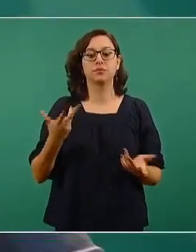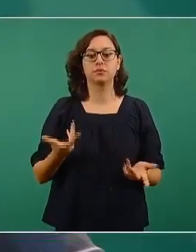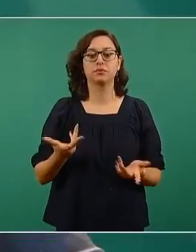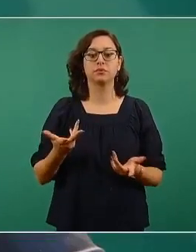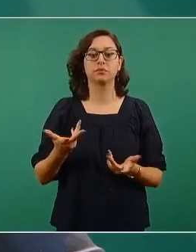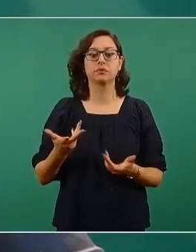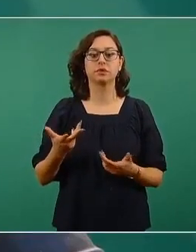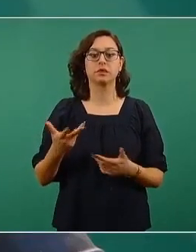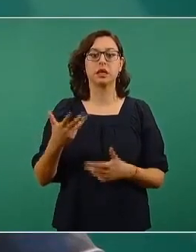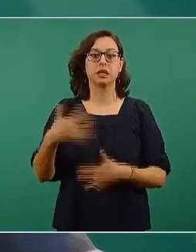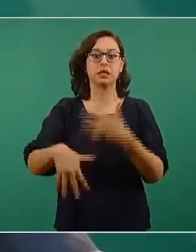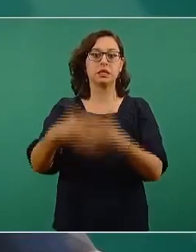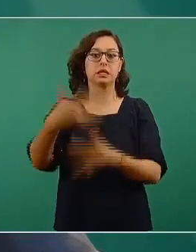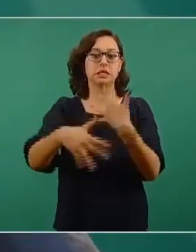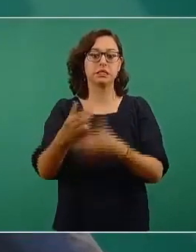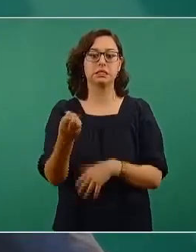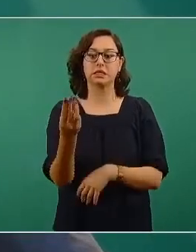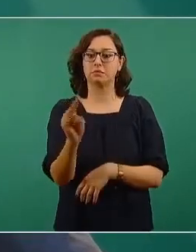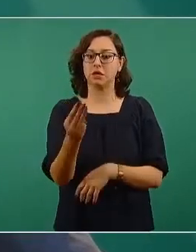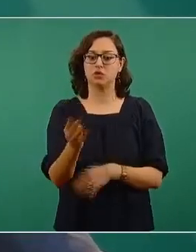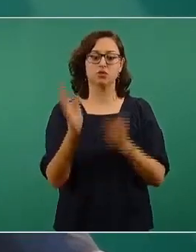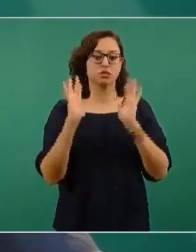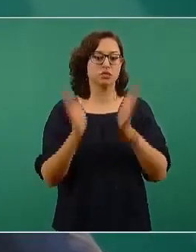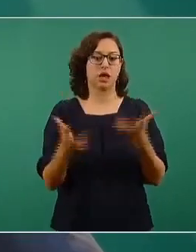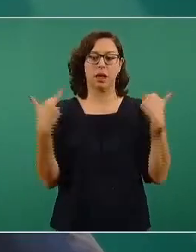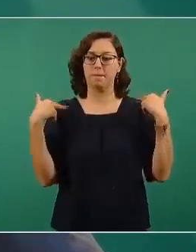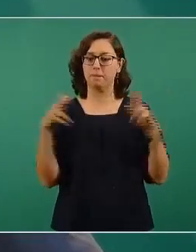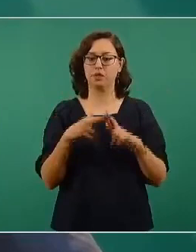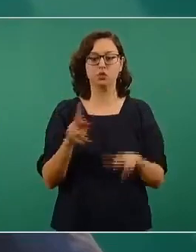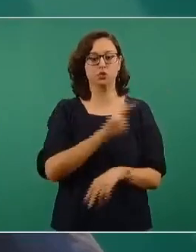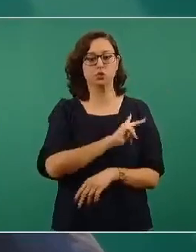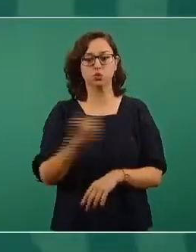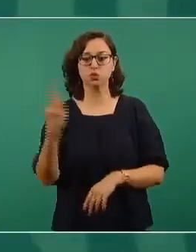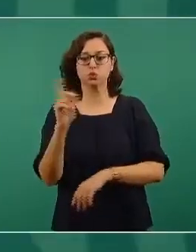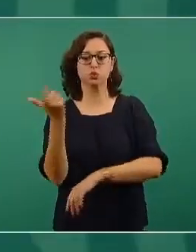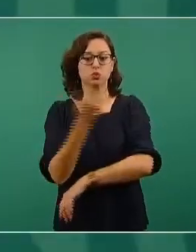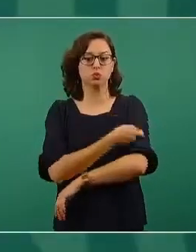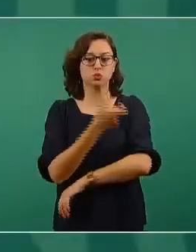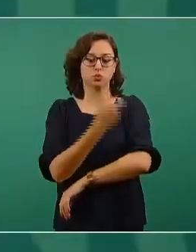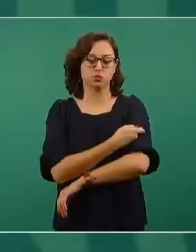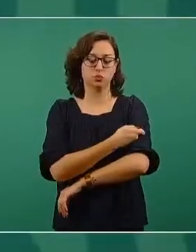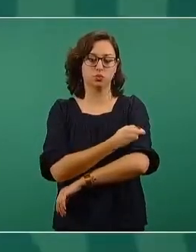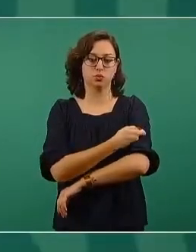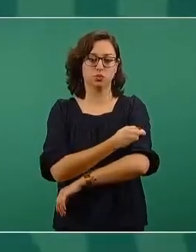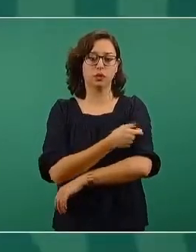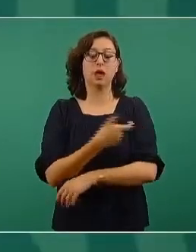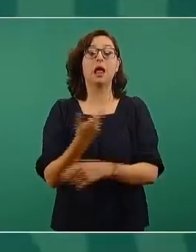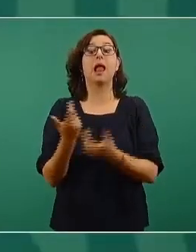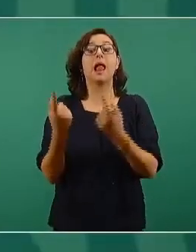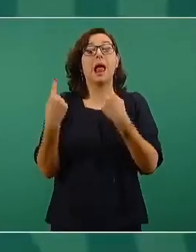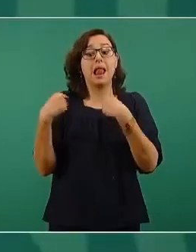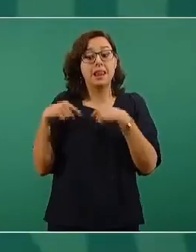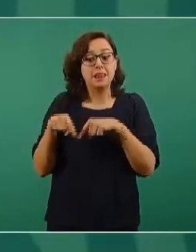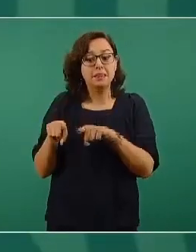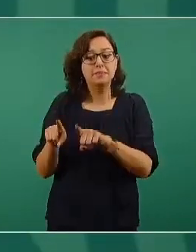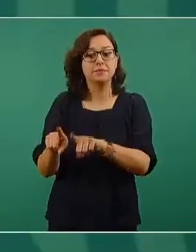día 15 de mayo con todos los maestros, trabajadores de la educación, y